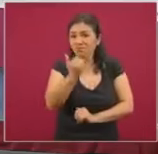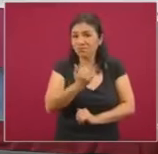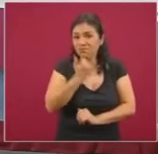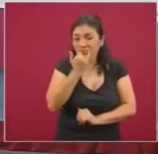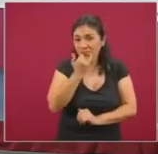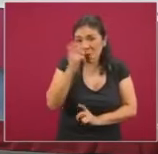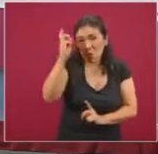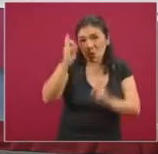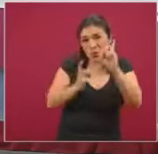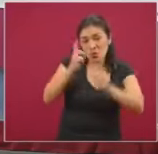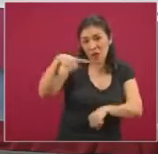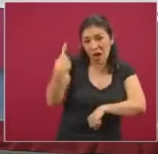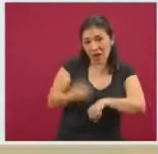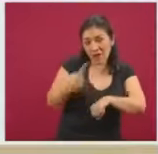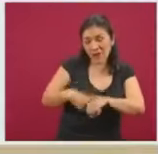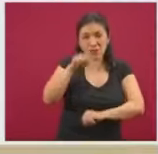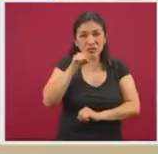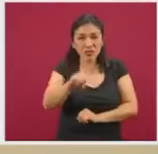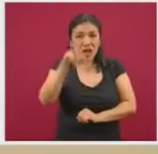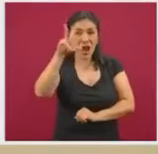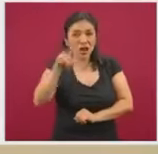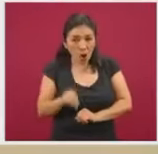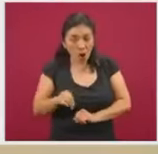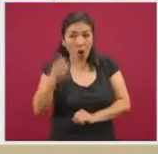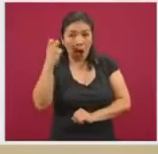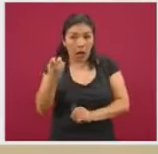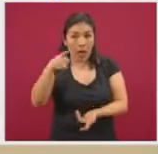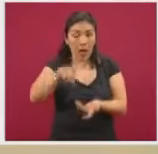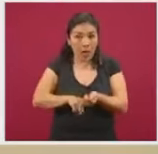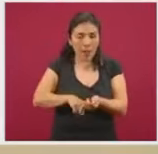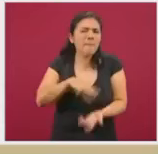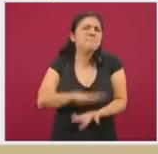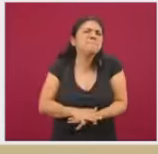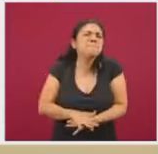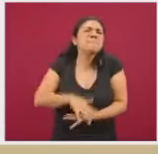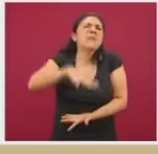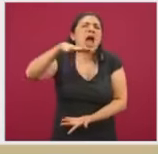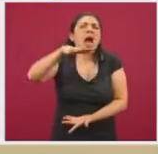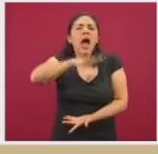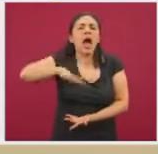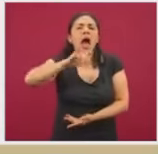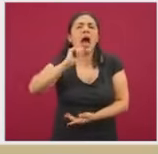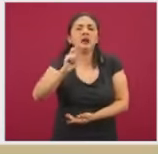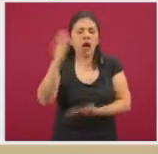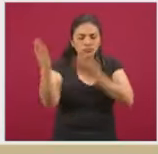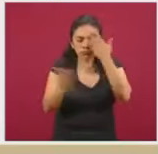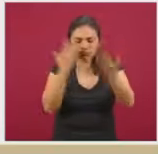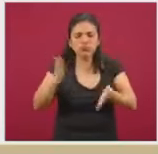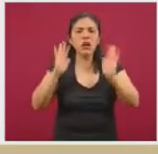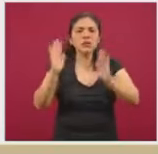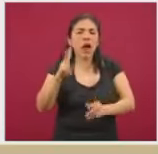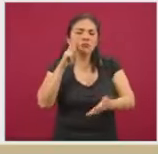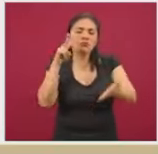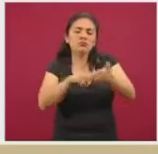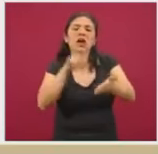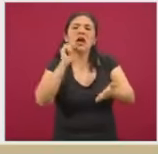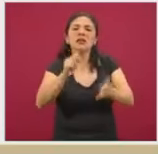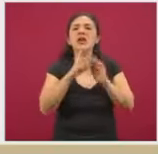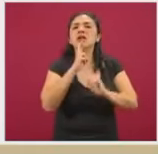como casos sospechosos de la enfermedad. La gran mayoría de ellas dio ya negativo a su prueba